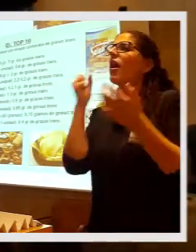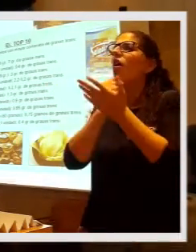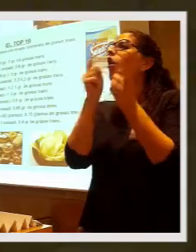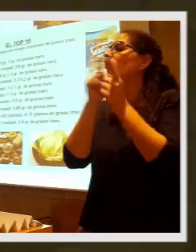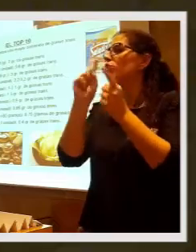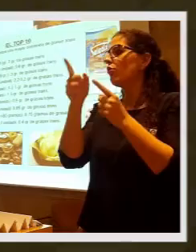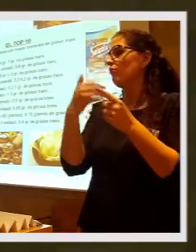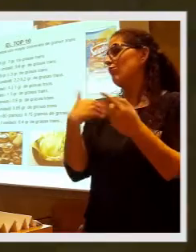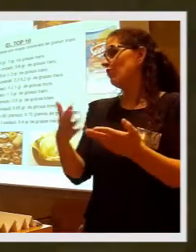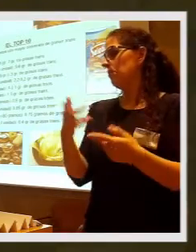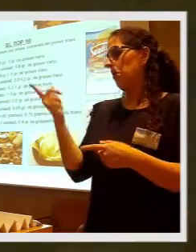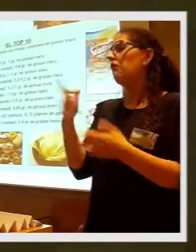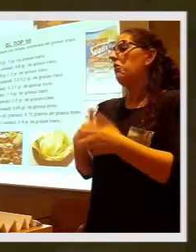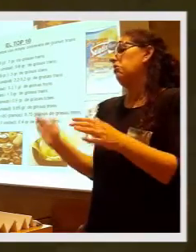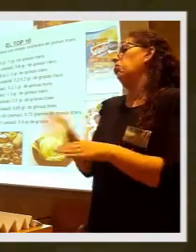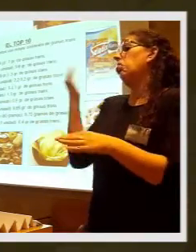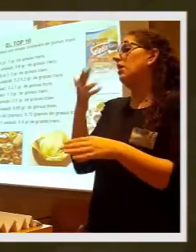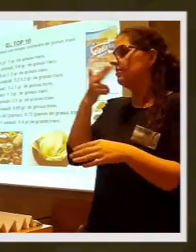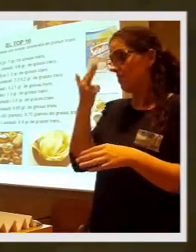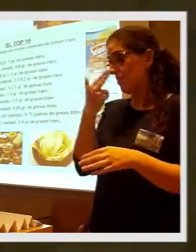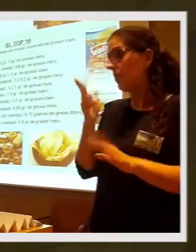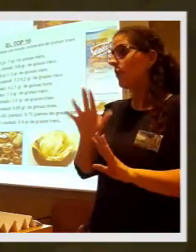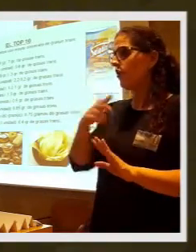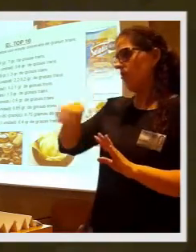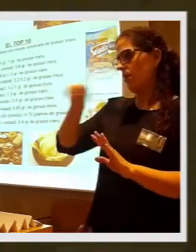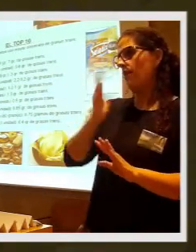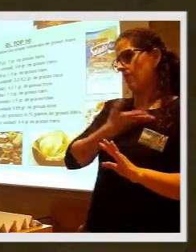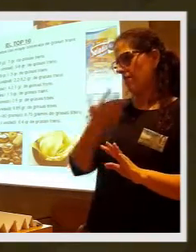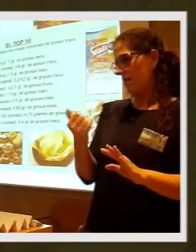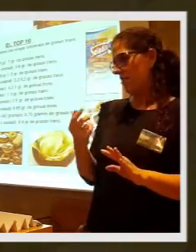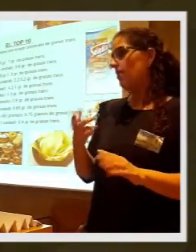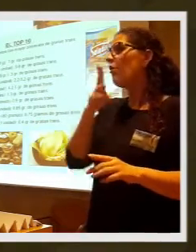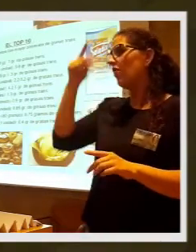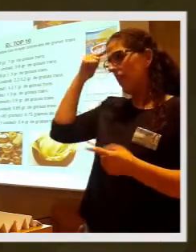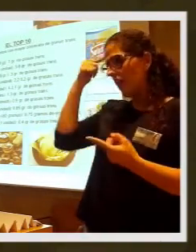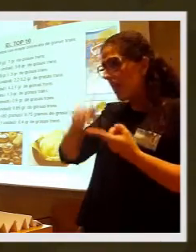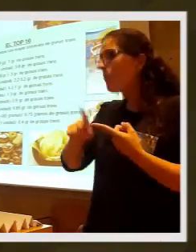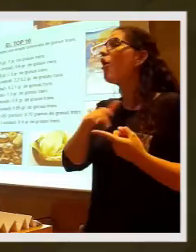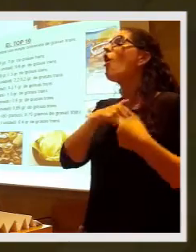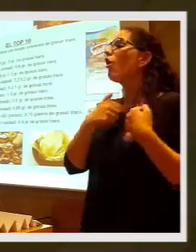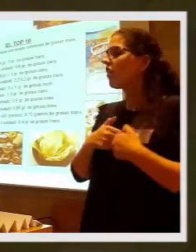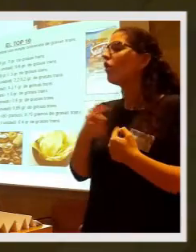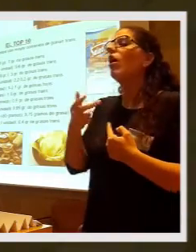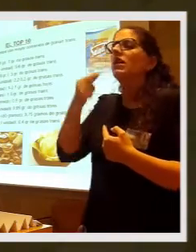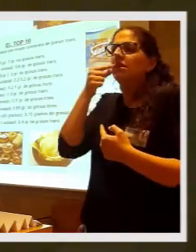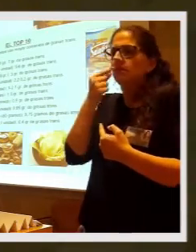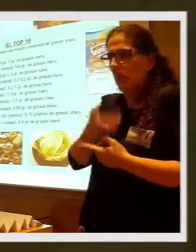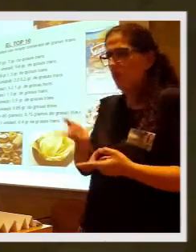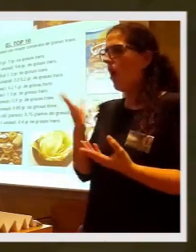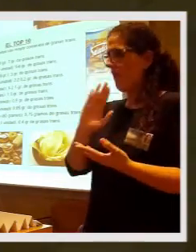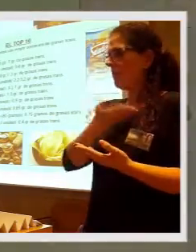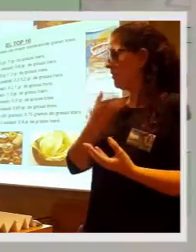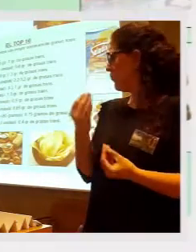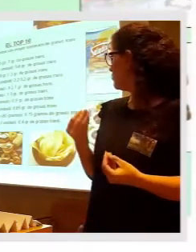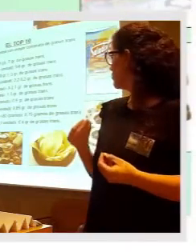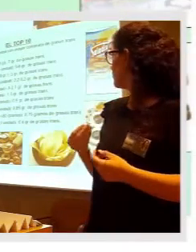resultan económicos. Pero, en cambio, son muy nocivas para el corazón, para el cerebro y para nuestra salud. Y por tanto, como veis aquí,